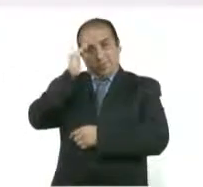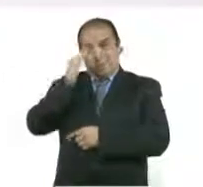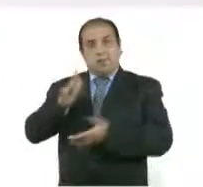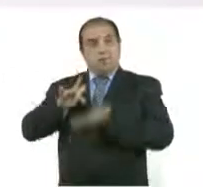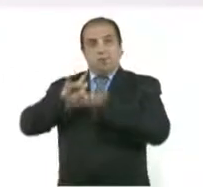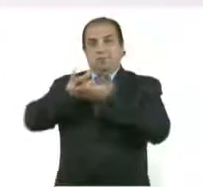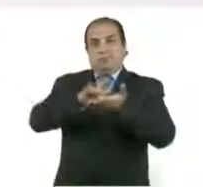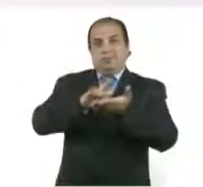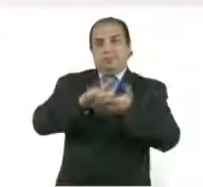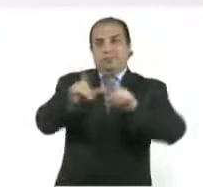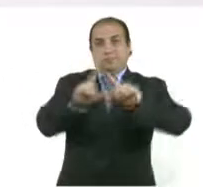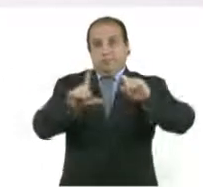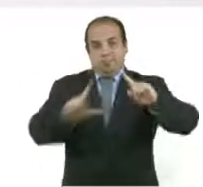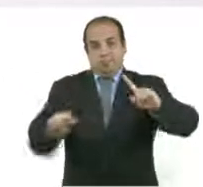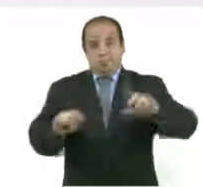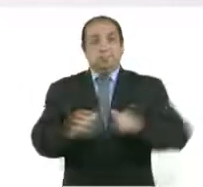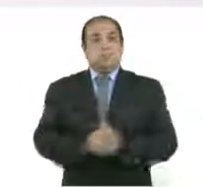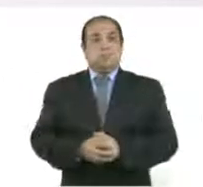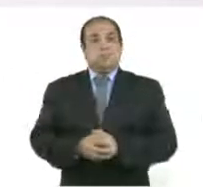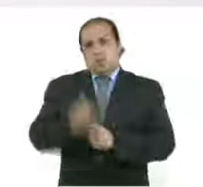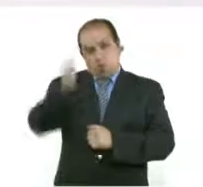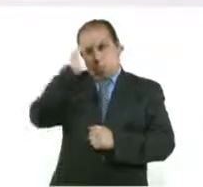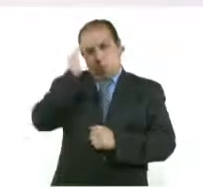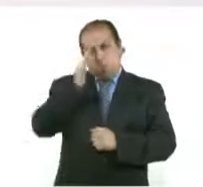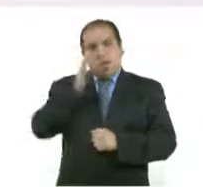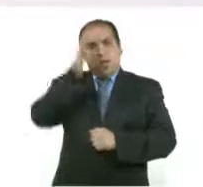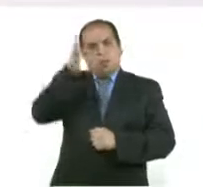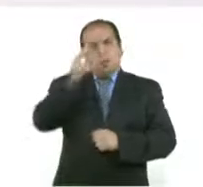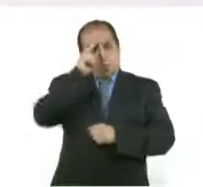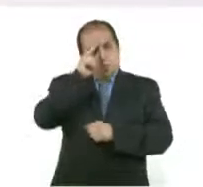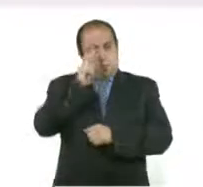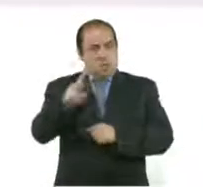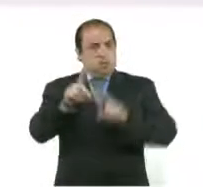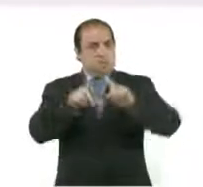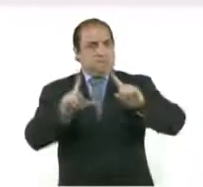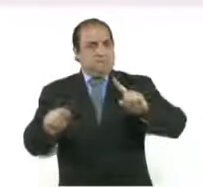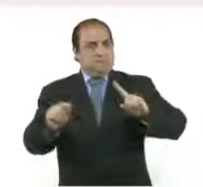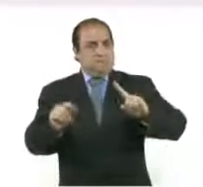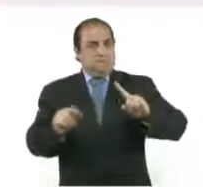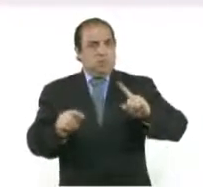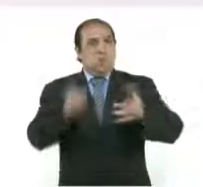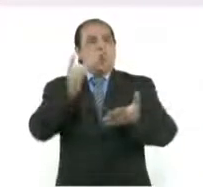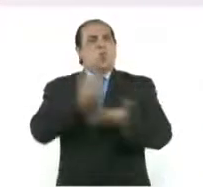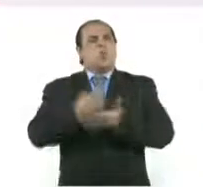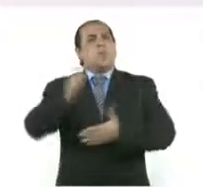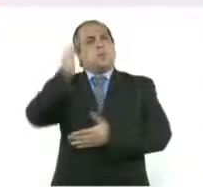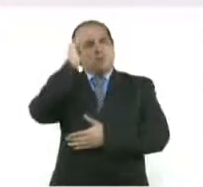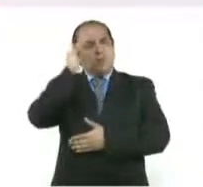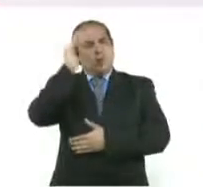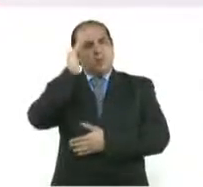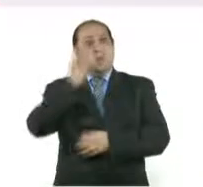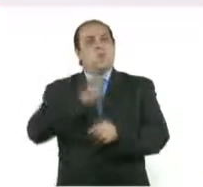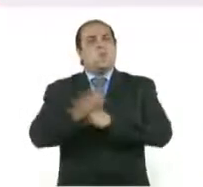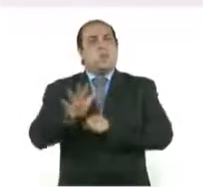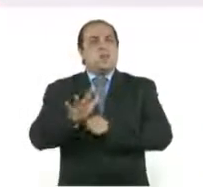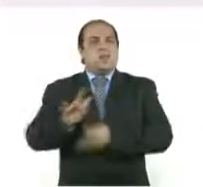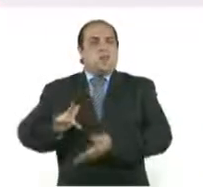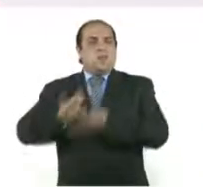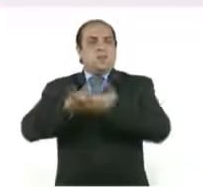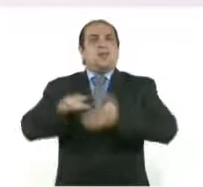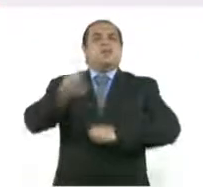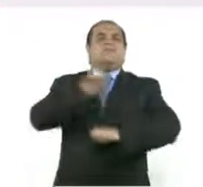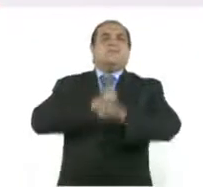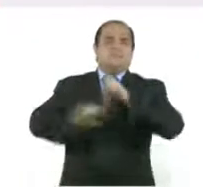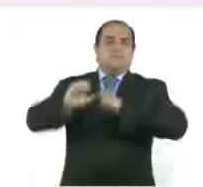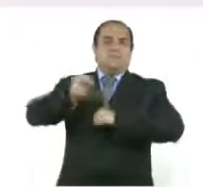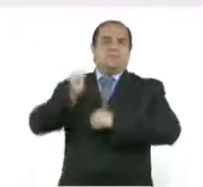nación, que no piensan en el futuro de México, que lo que están pensando es en las empresas